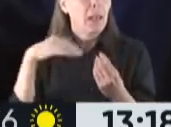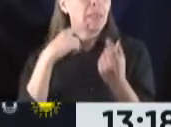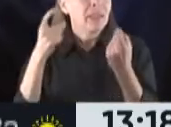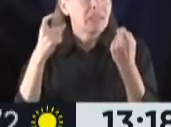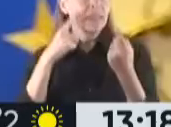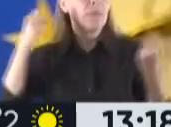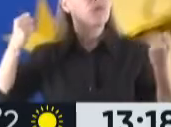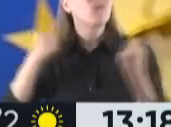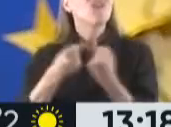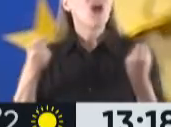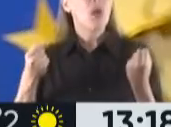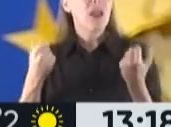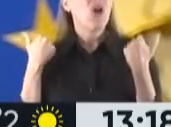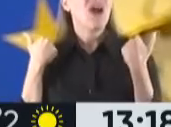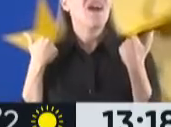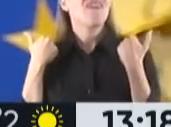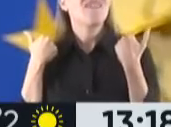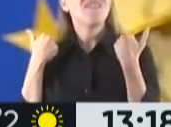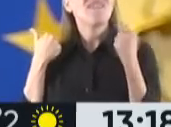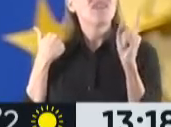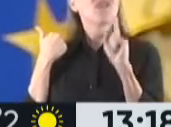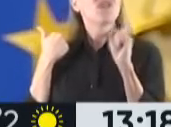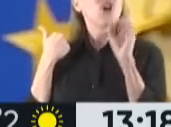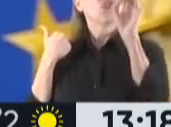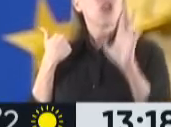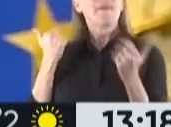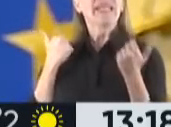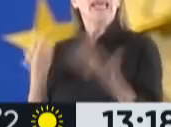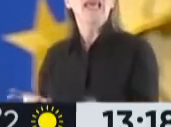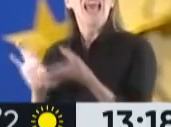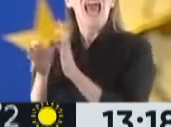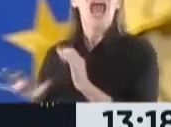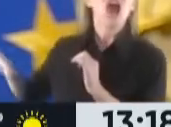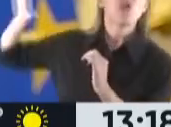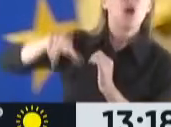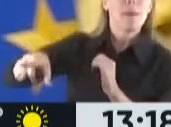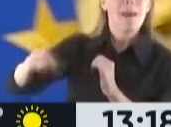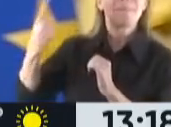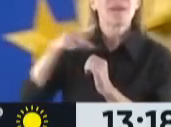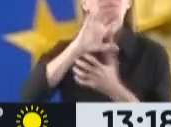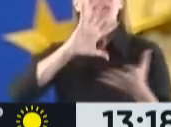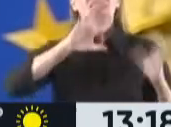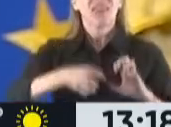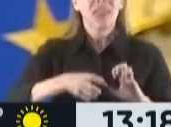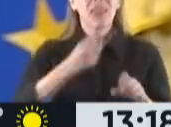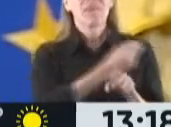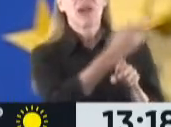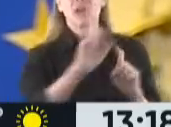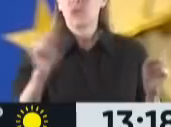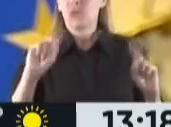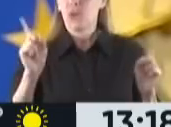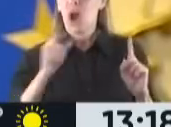beneficia claramente a la Unión Europea y no beneficia tanto, para no decir perjudica, al